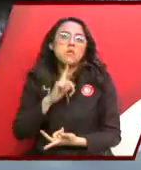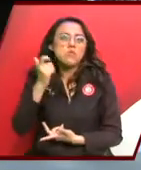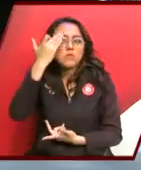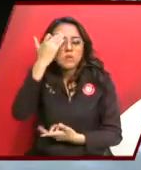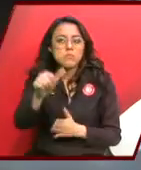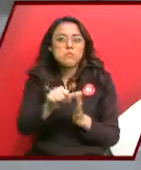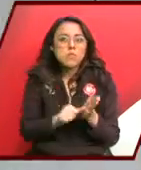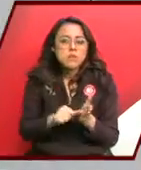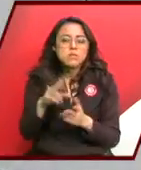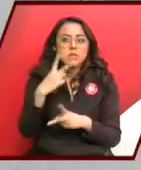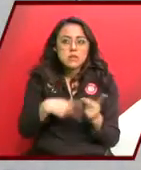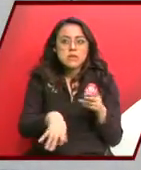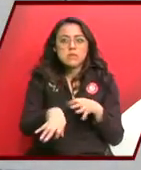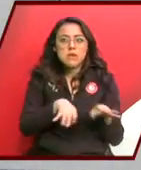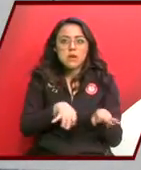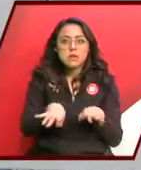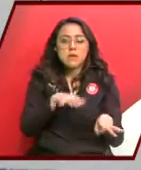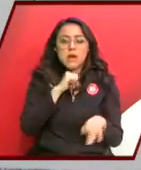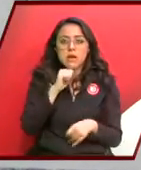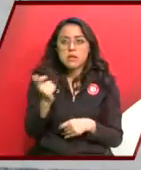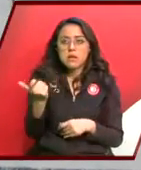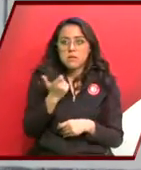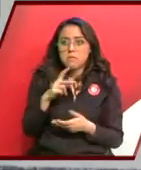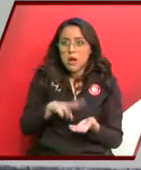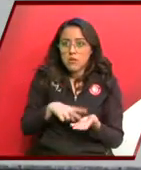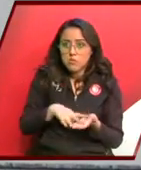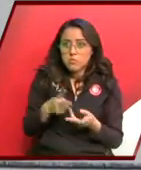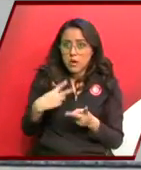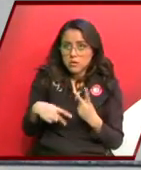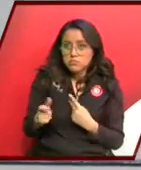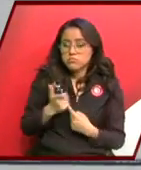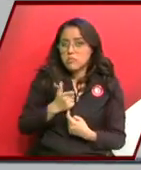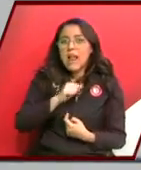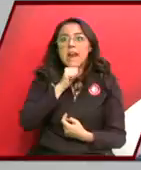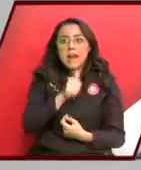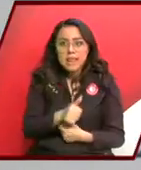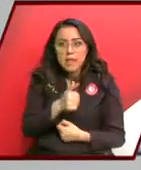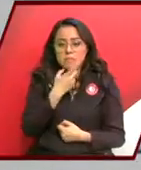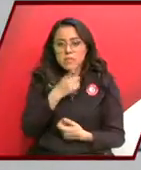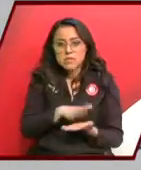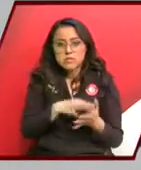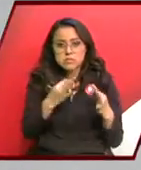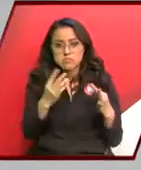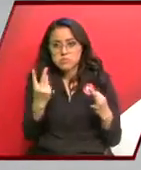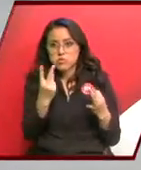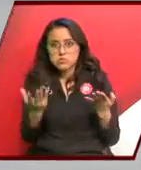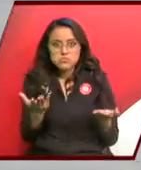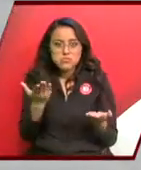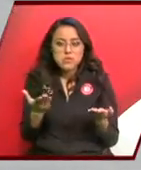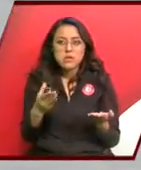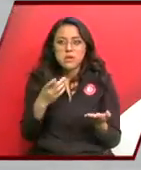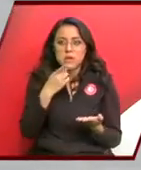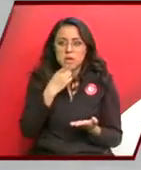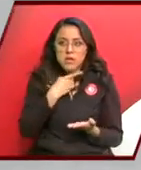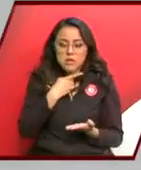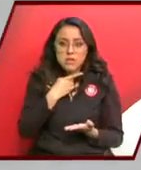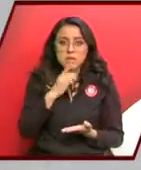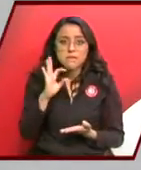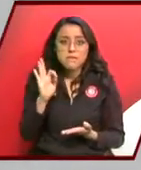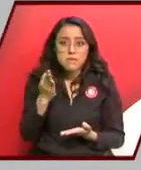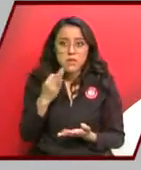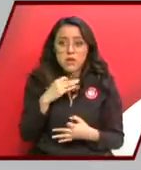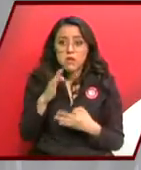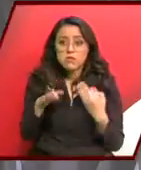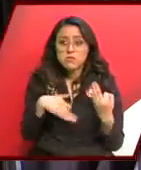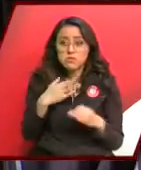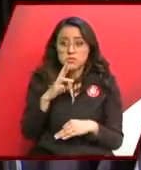meses se presentaba a trabajar y no recibió el pago correspondiente. Duplican documentos y, lo peor de todo, mintieron a nivel federal. Todos